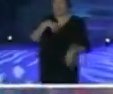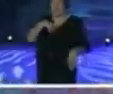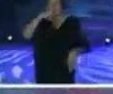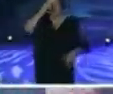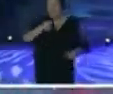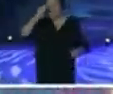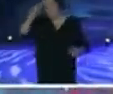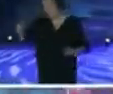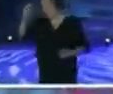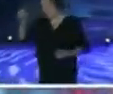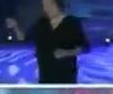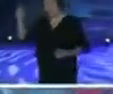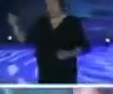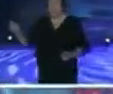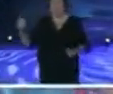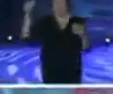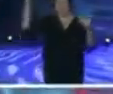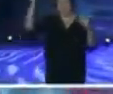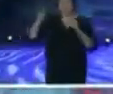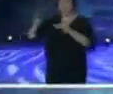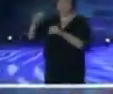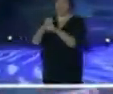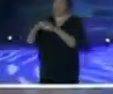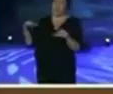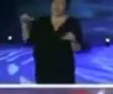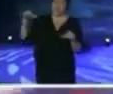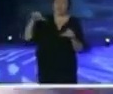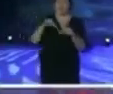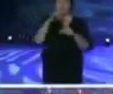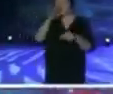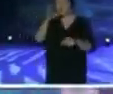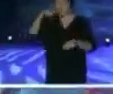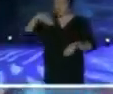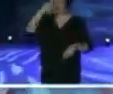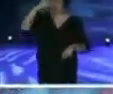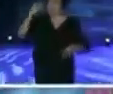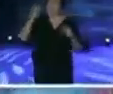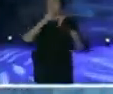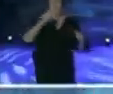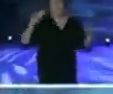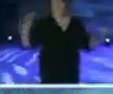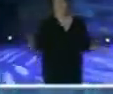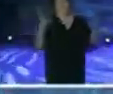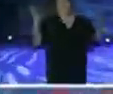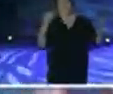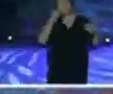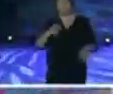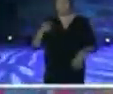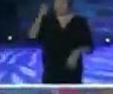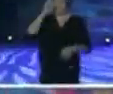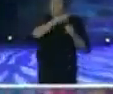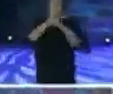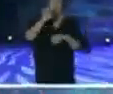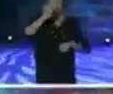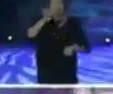por reconocimiento a su trabajo, que han hecho grande este carnaval. A las 14 que están por fuera, un